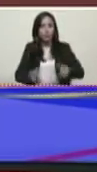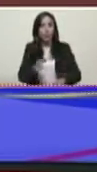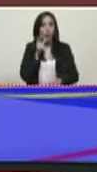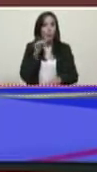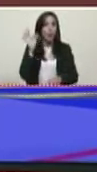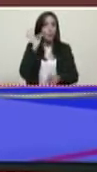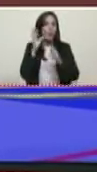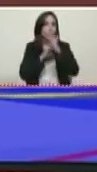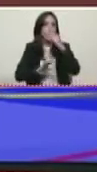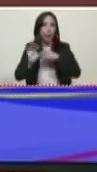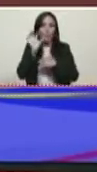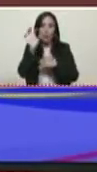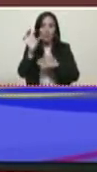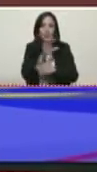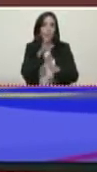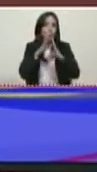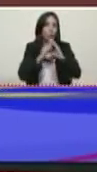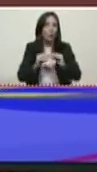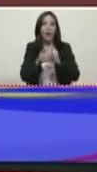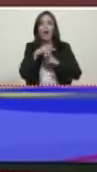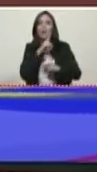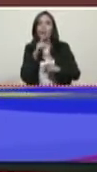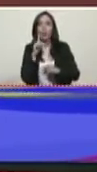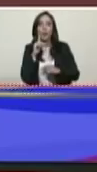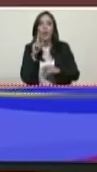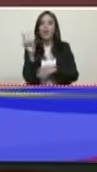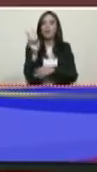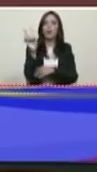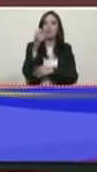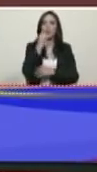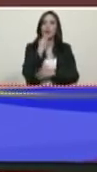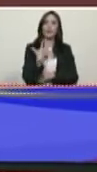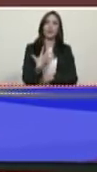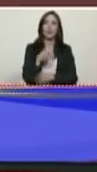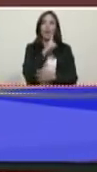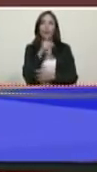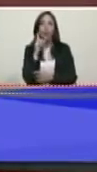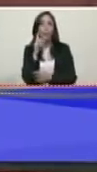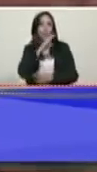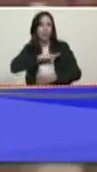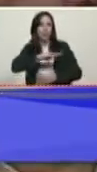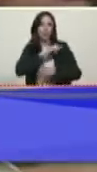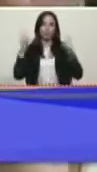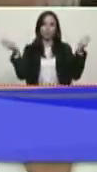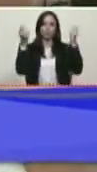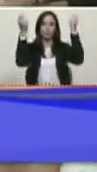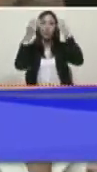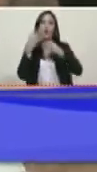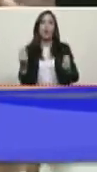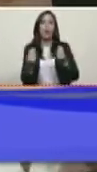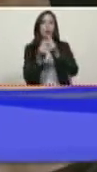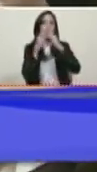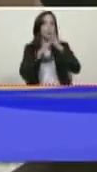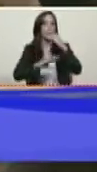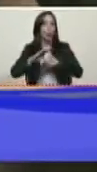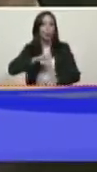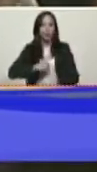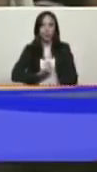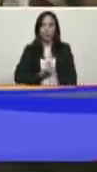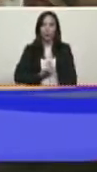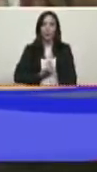país la misión venezuela bella con una sola consigna juntos todo es